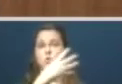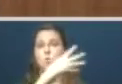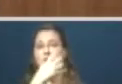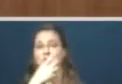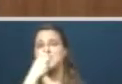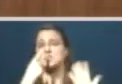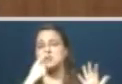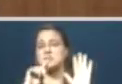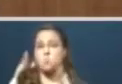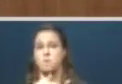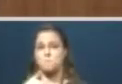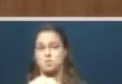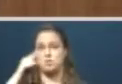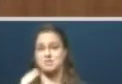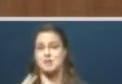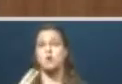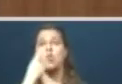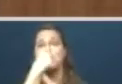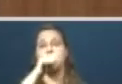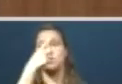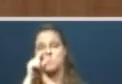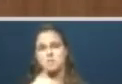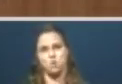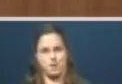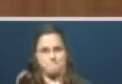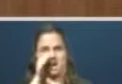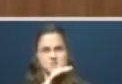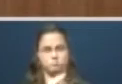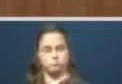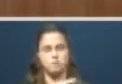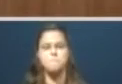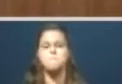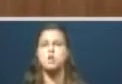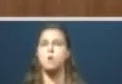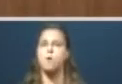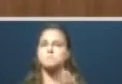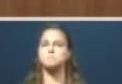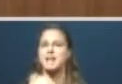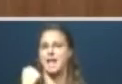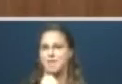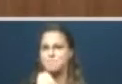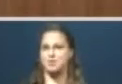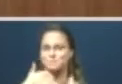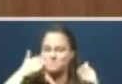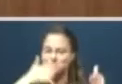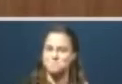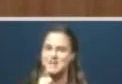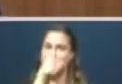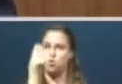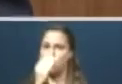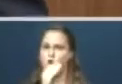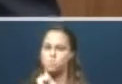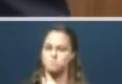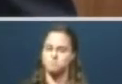120 millones más que en el periodo anterior entre sus prioridades estará la creación de empleo con especial atención a los jóvenes agricultores